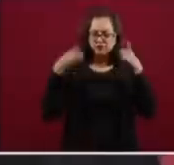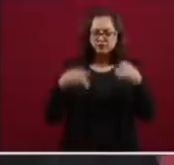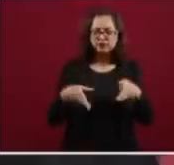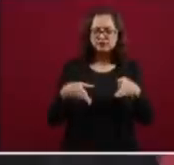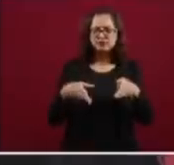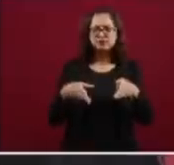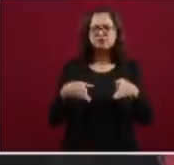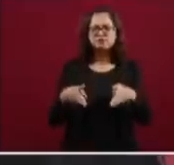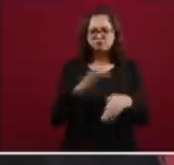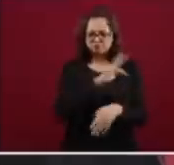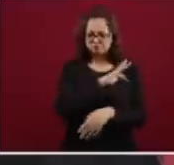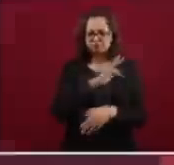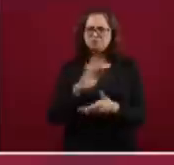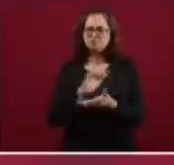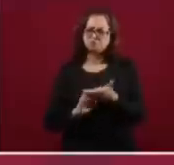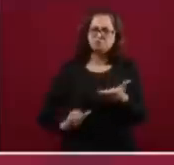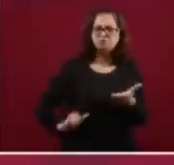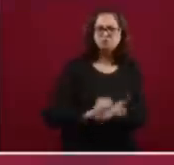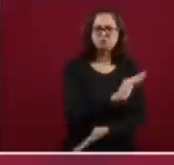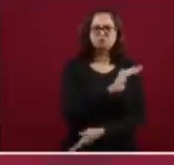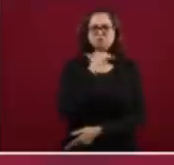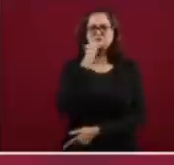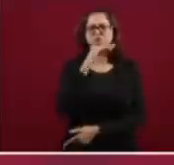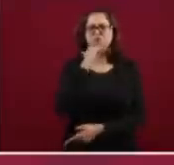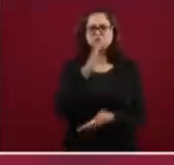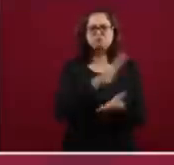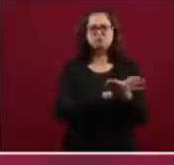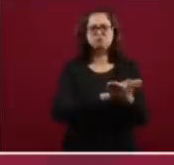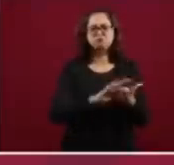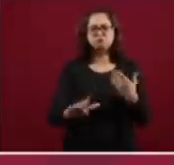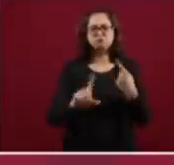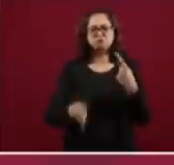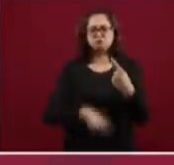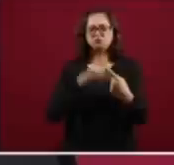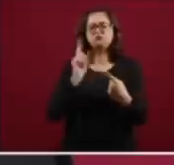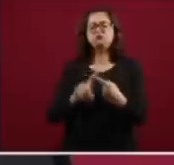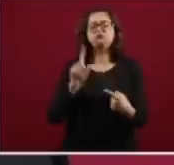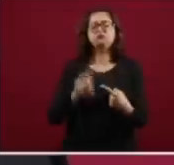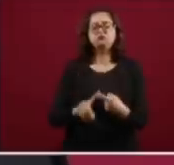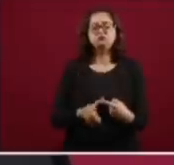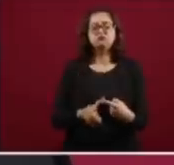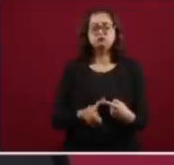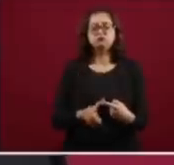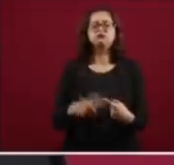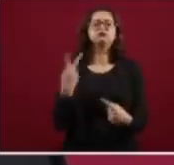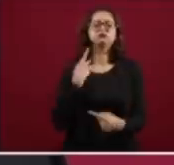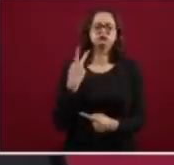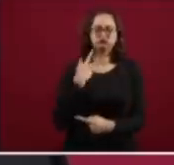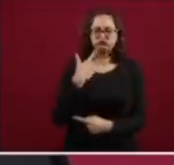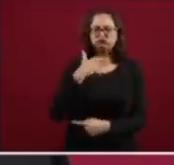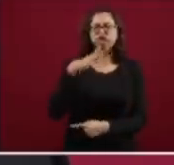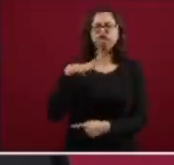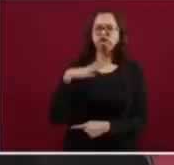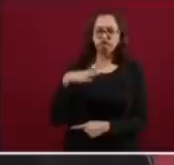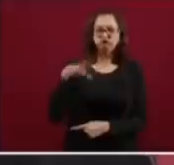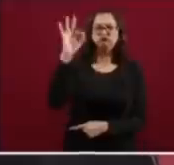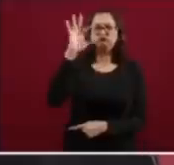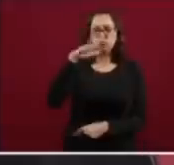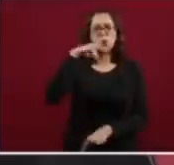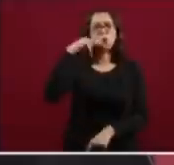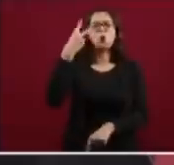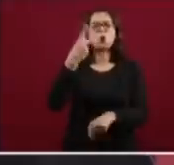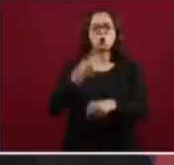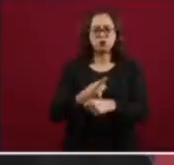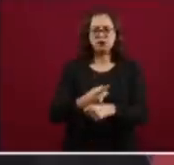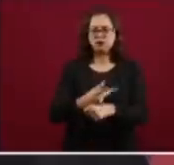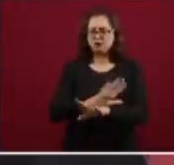por dos razones primero porque existe una voluntad política a no